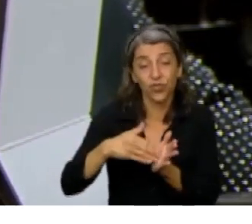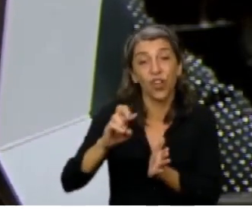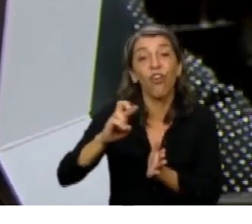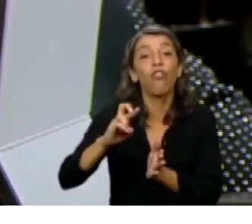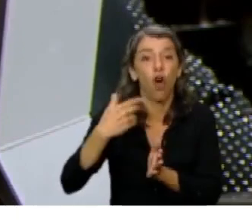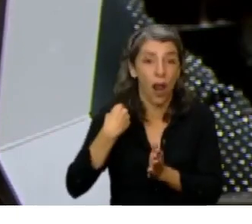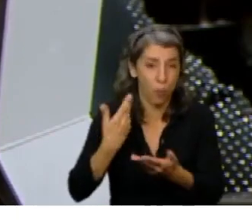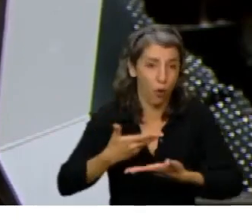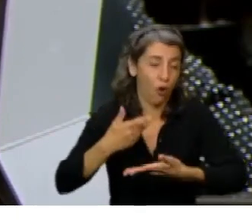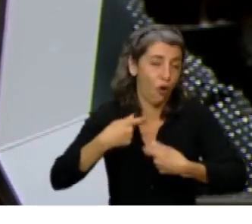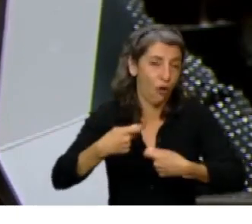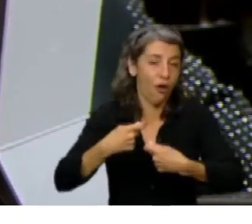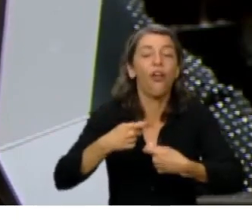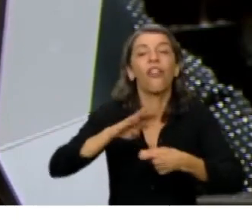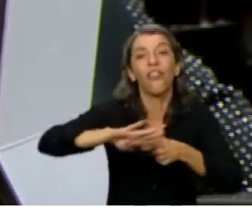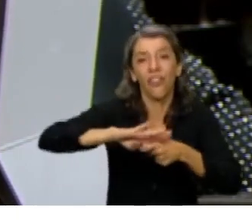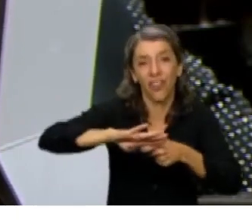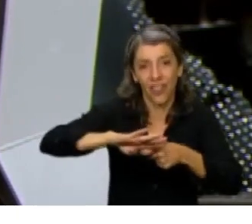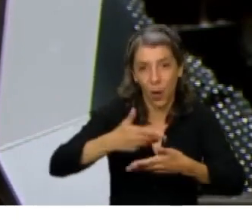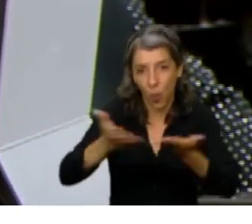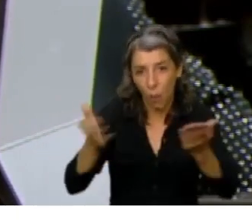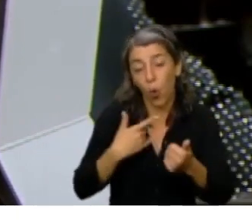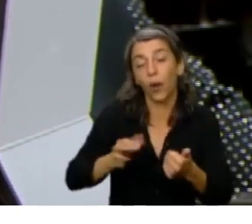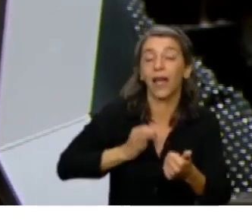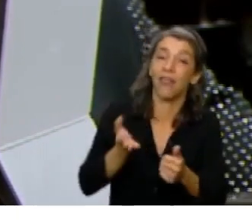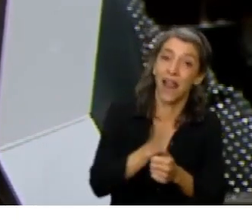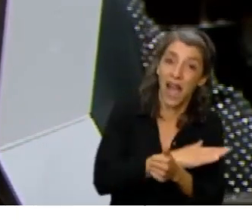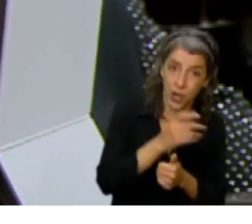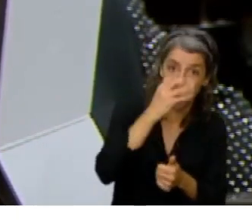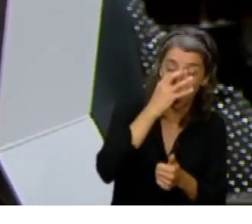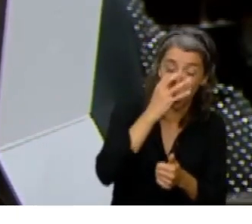pública en el periodo 20, 21 y 22,